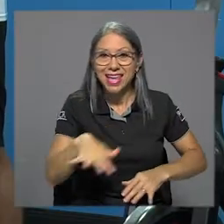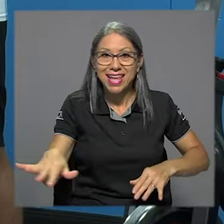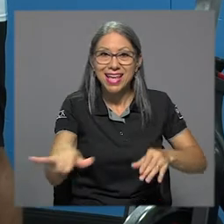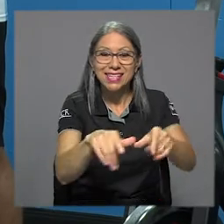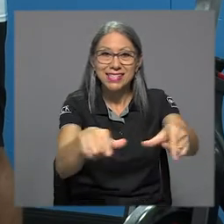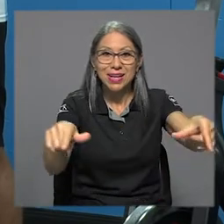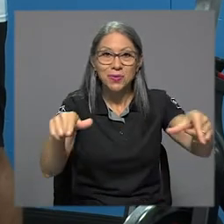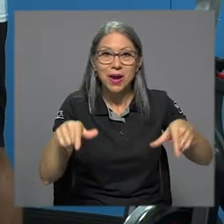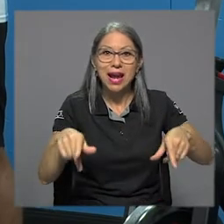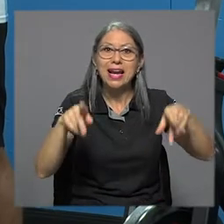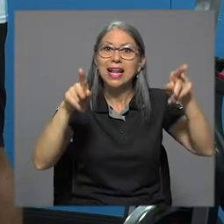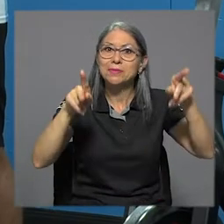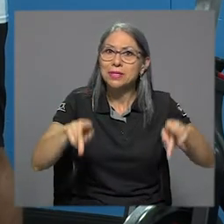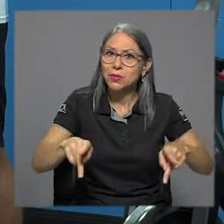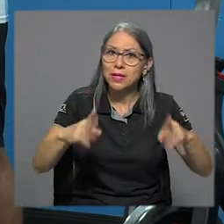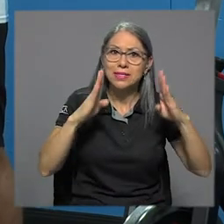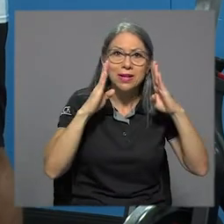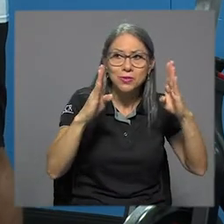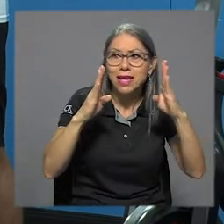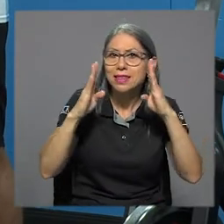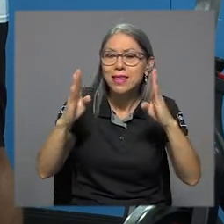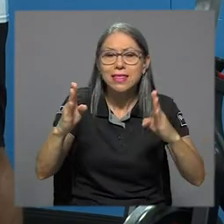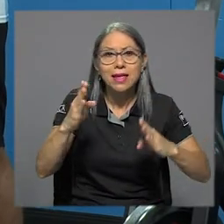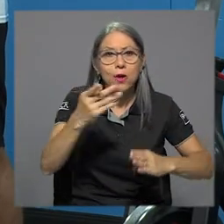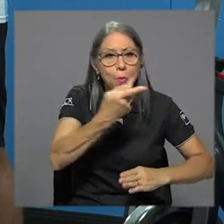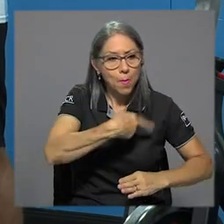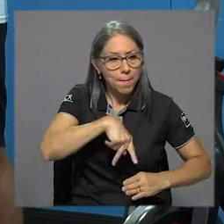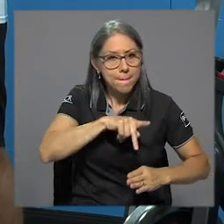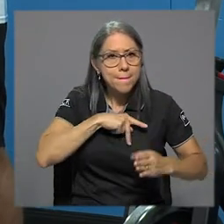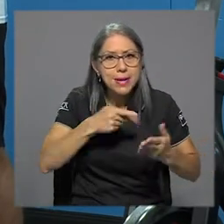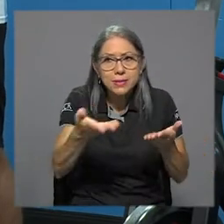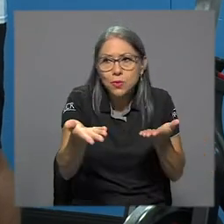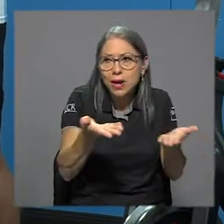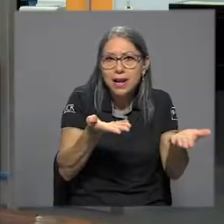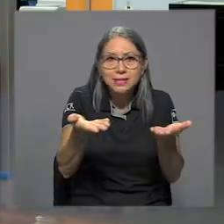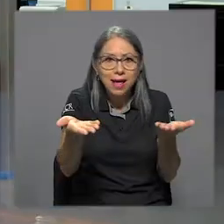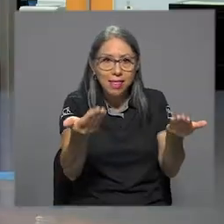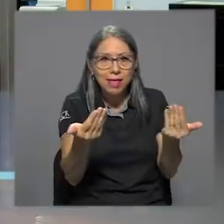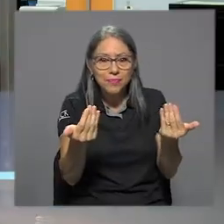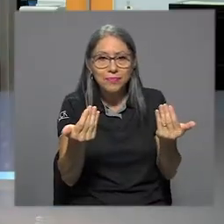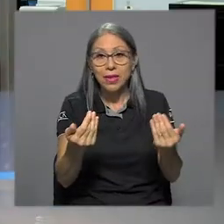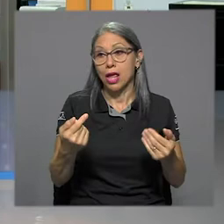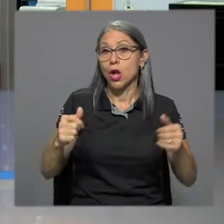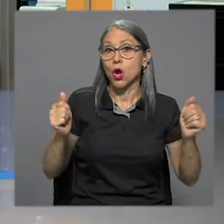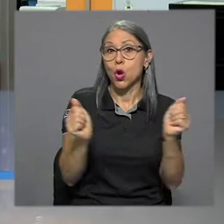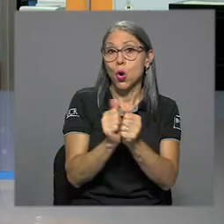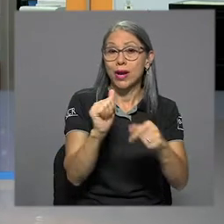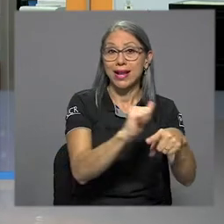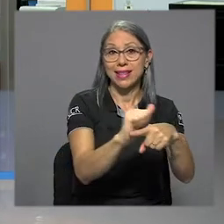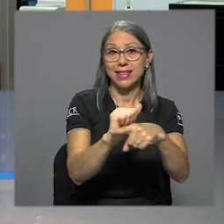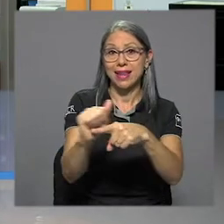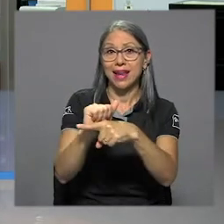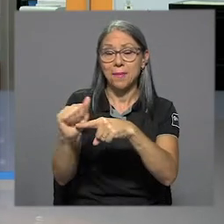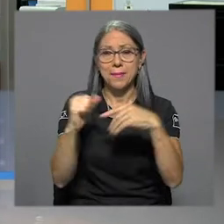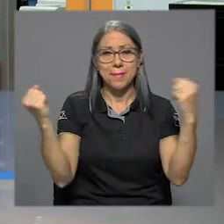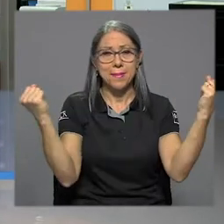los usuarios son atendidos de forma personalizada. En cuanto a tipo de entrenamiento, nosotros nos